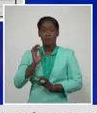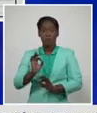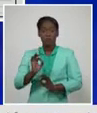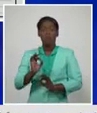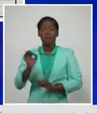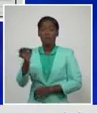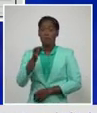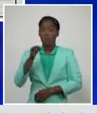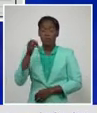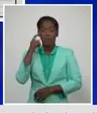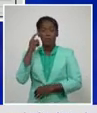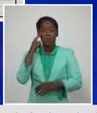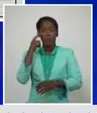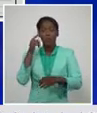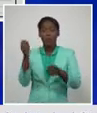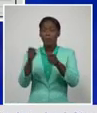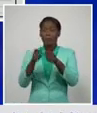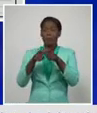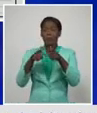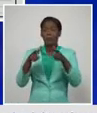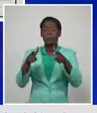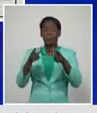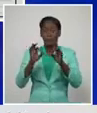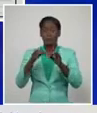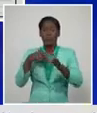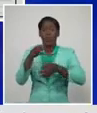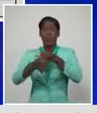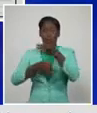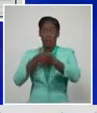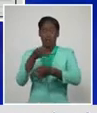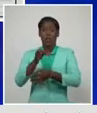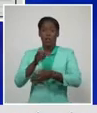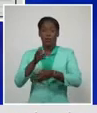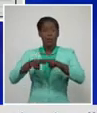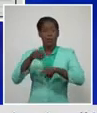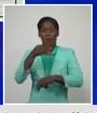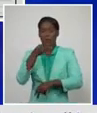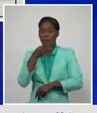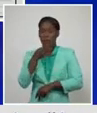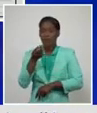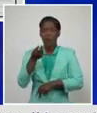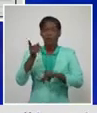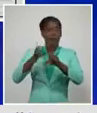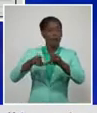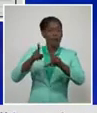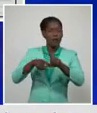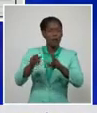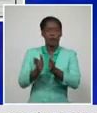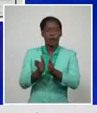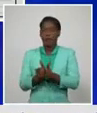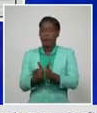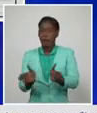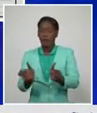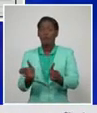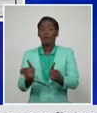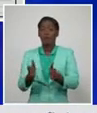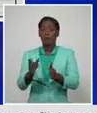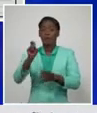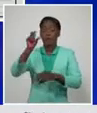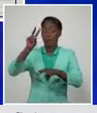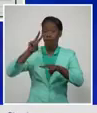mayor tasa de incidencia ya los dijimos: Habana Vieja, Regla, San Miguel del Padrón, Centro